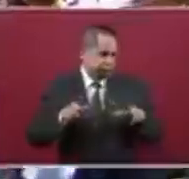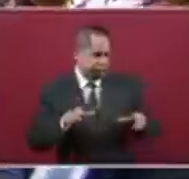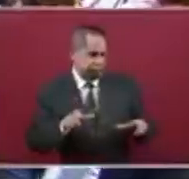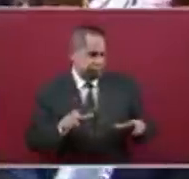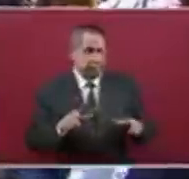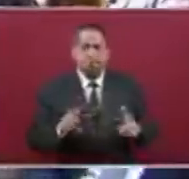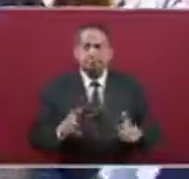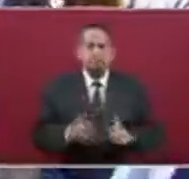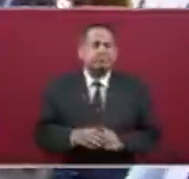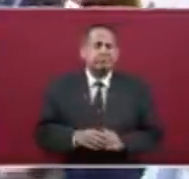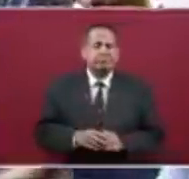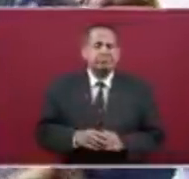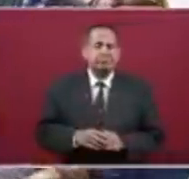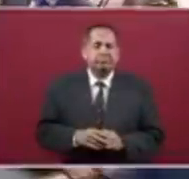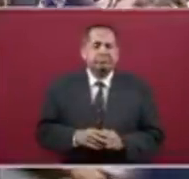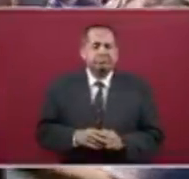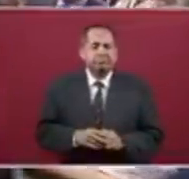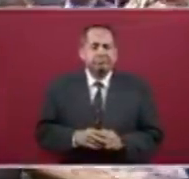son